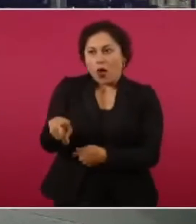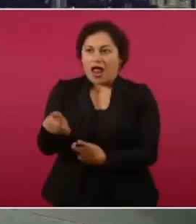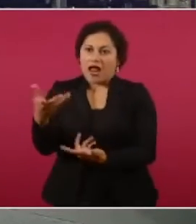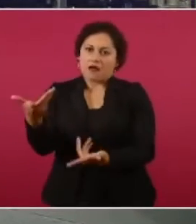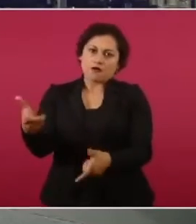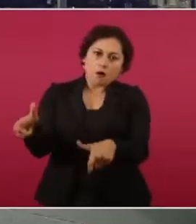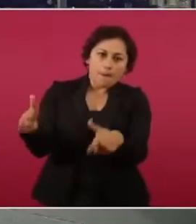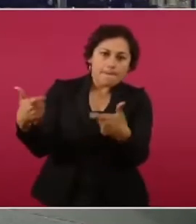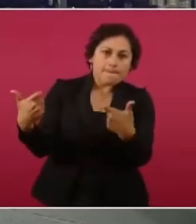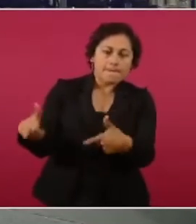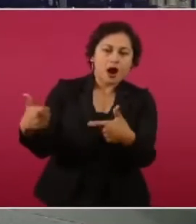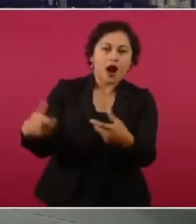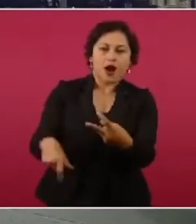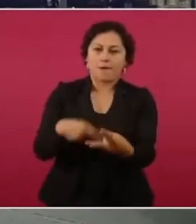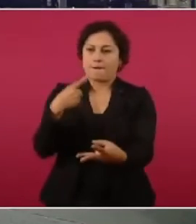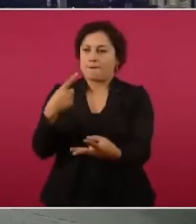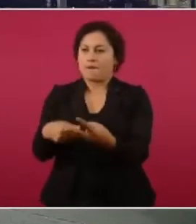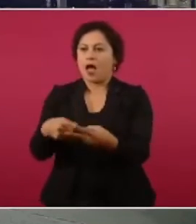voceros,